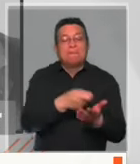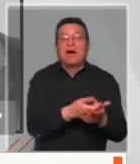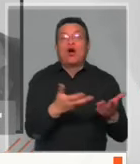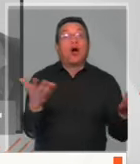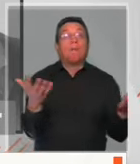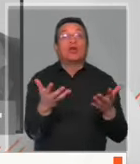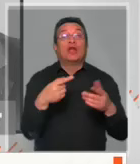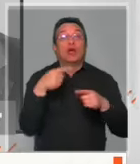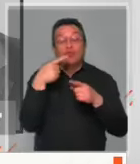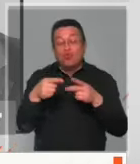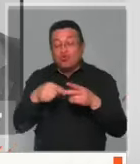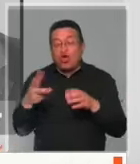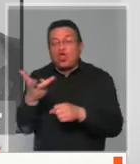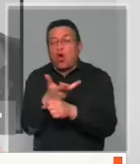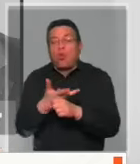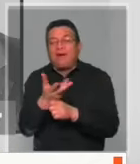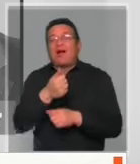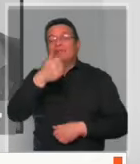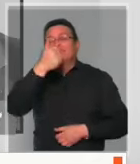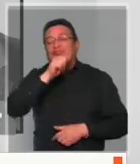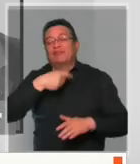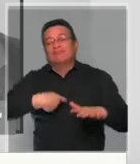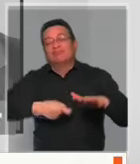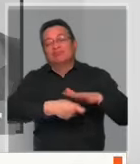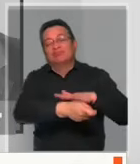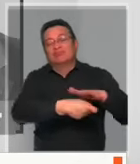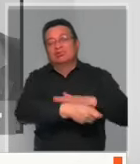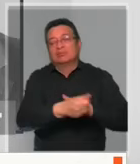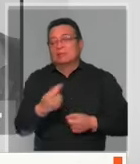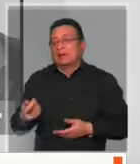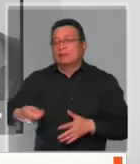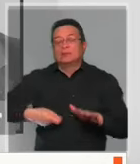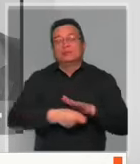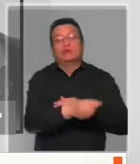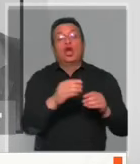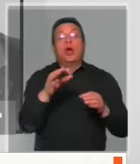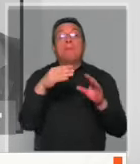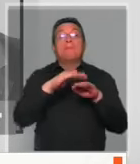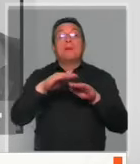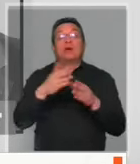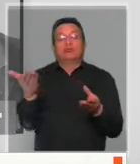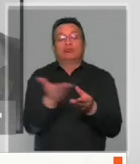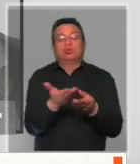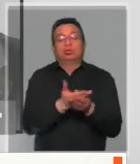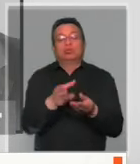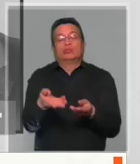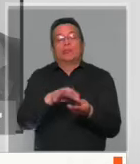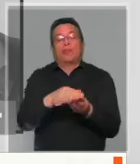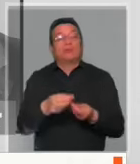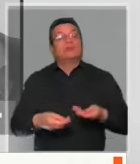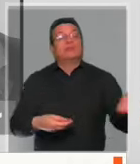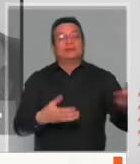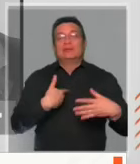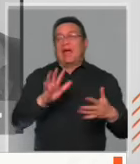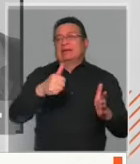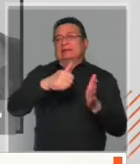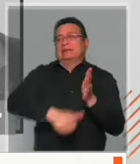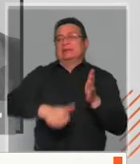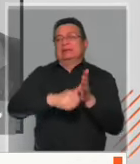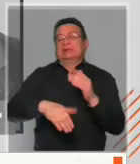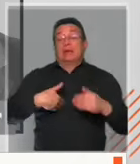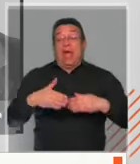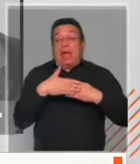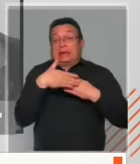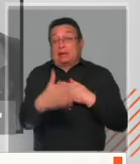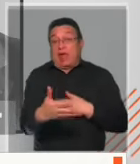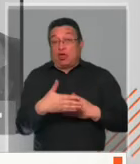importante de esta hueá se arreglan con plata que se pasan así. Y se pasan en un sobre y que de hecho ya tenemos la cagá. Porque estamos atrasados